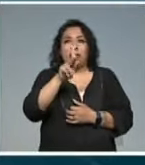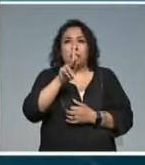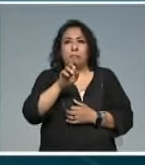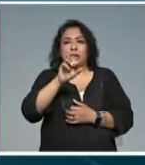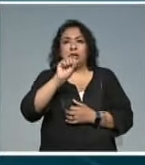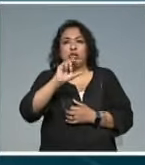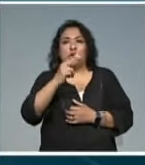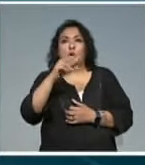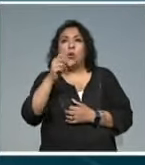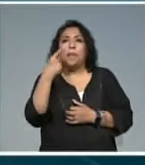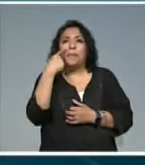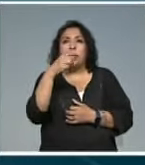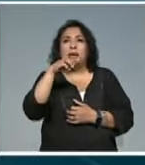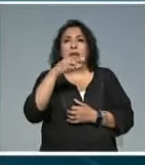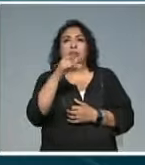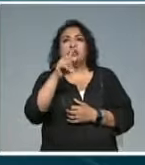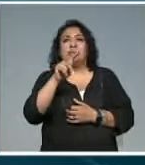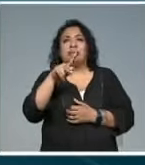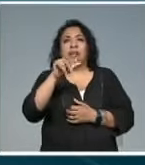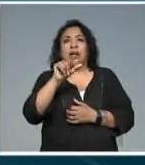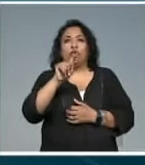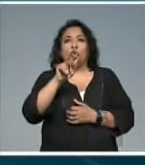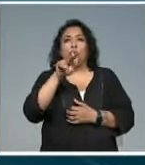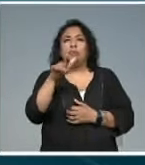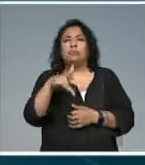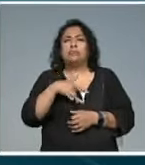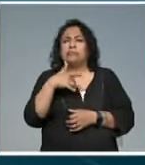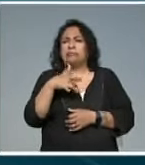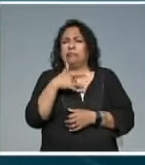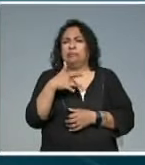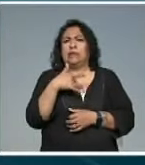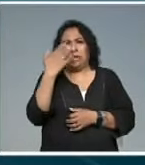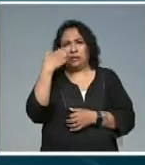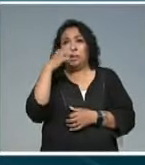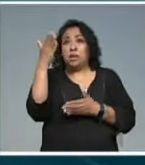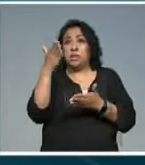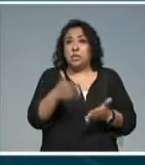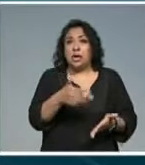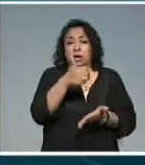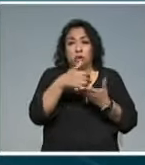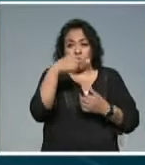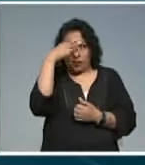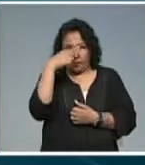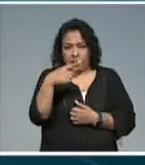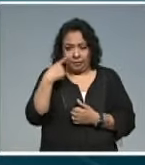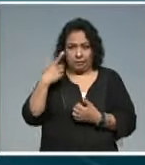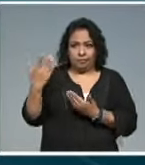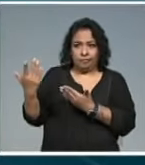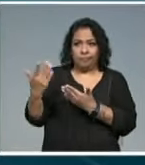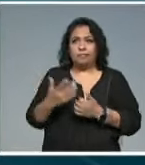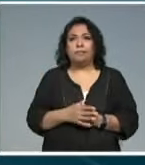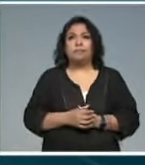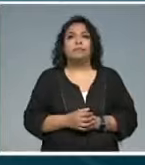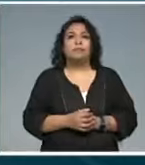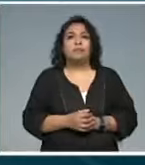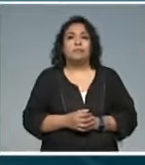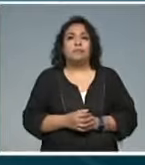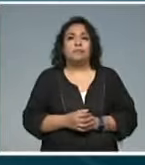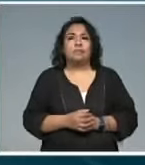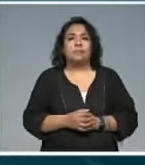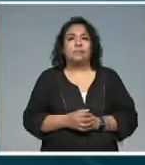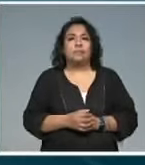cobran vida en Mística Tulum. Es una experiencia sensorial que va a llegar a la Ciudad de México. Vamos a verlo.